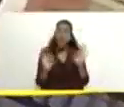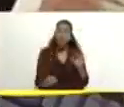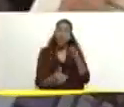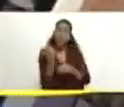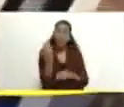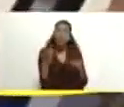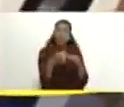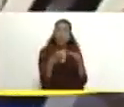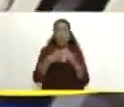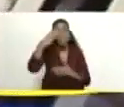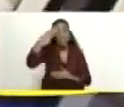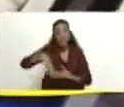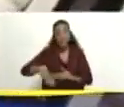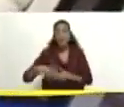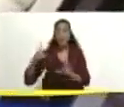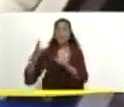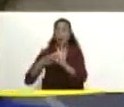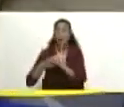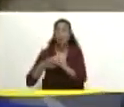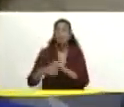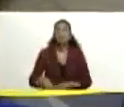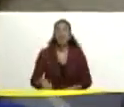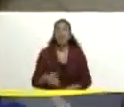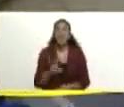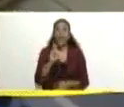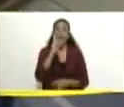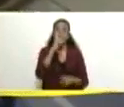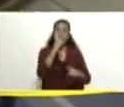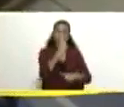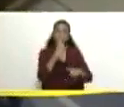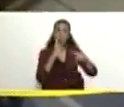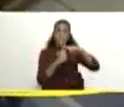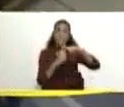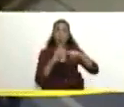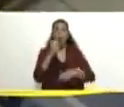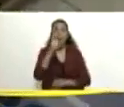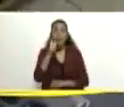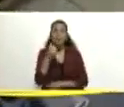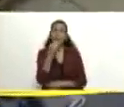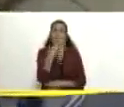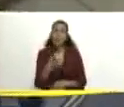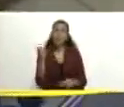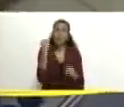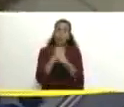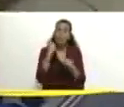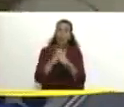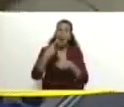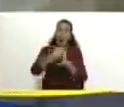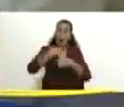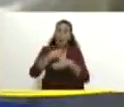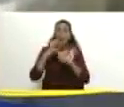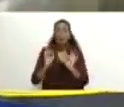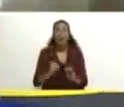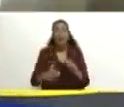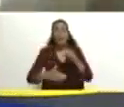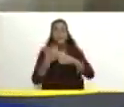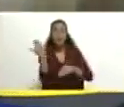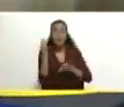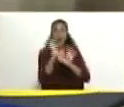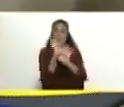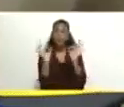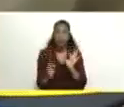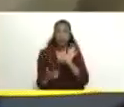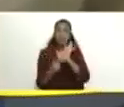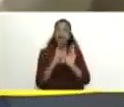Bricomiles y la aplicación BenApp con el 1x10 para el buen gobierno. Eso nos motivó a todos, nos ayudó a encontrar nuevos métodos y este